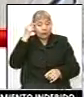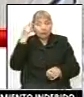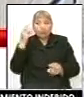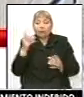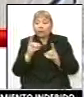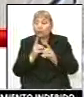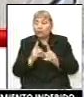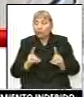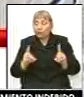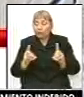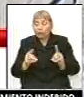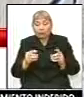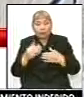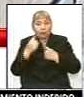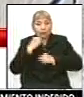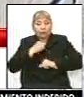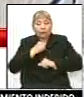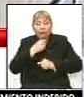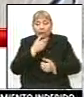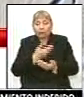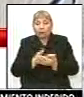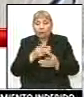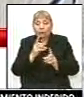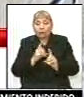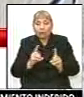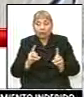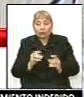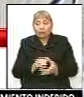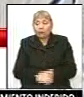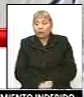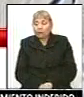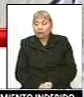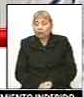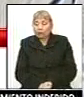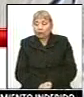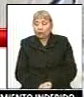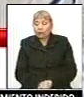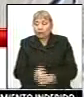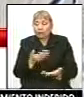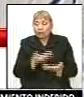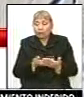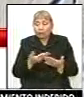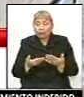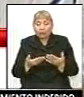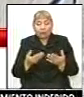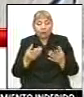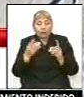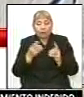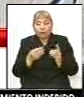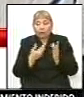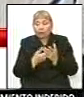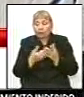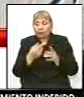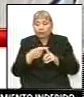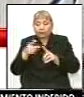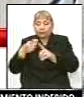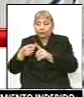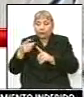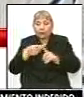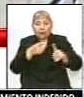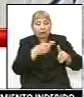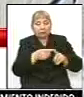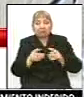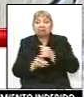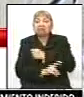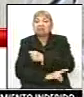democracia y Estado de Derecho, fortalecimiento del régimen democrático, afirmando obviamente la identidad y la pluriculturalidad que tenemos como